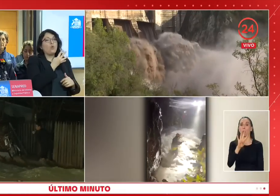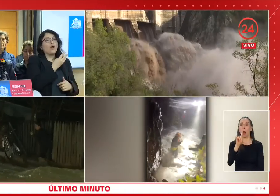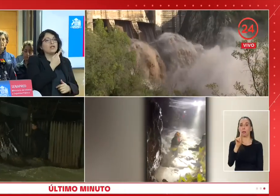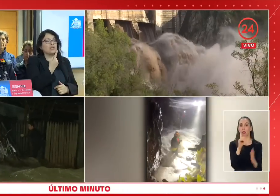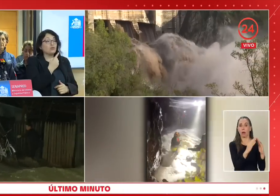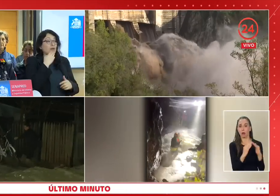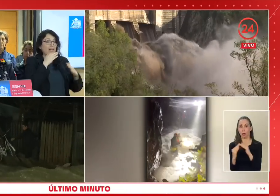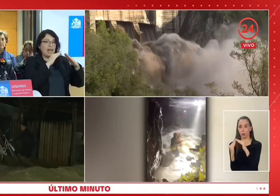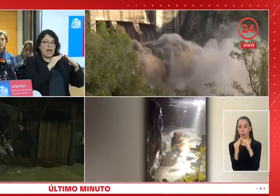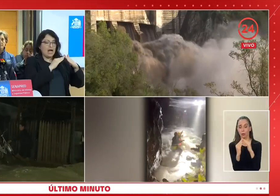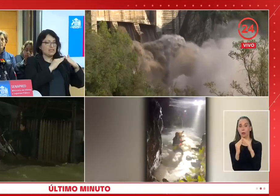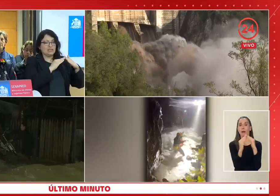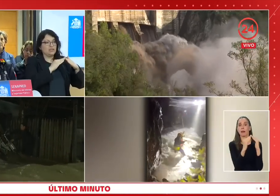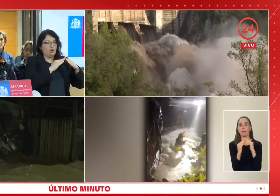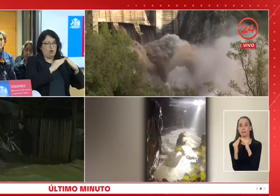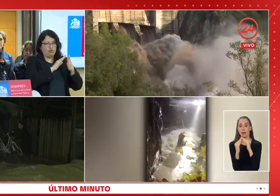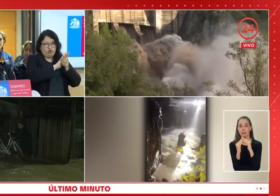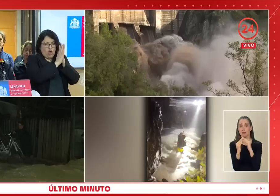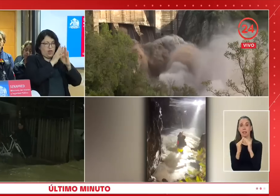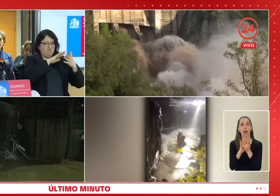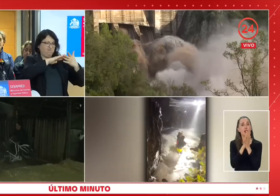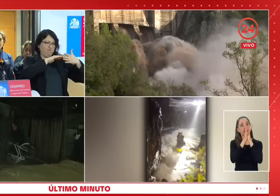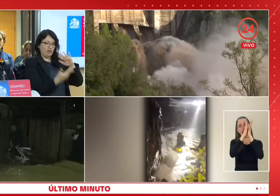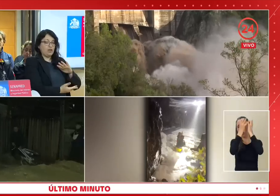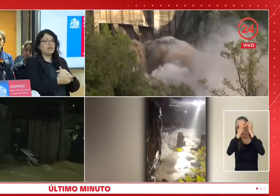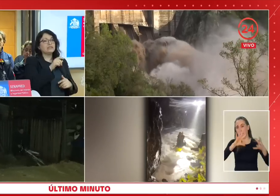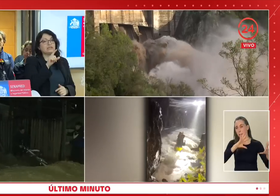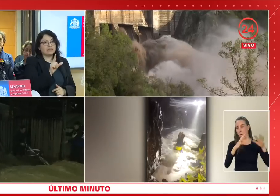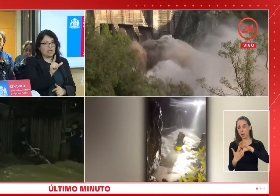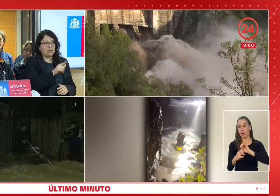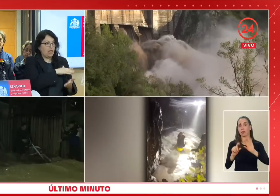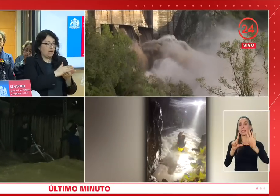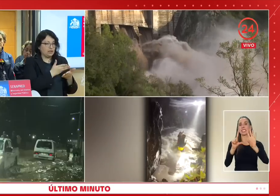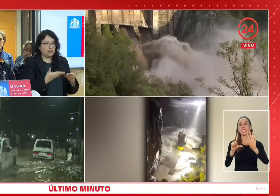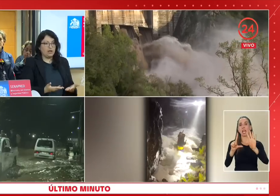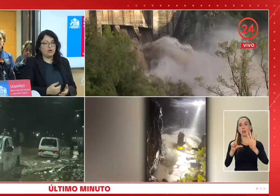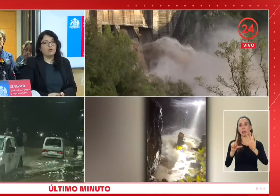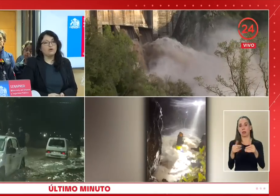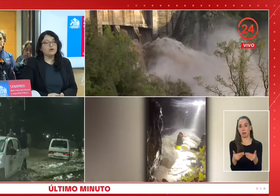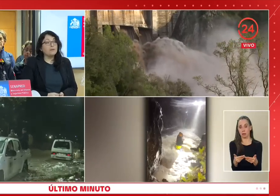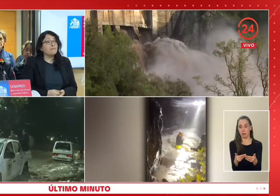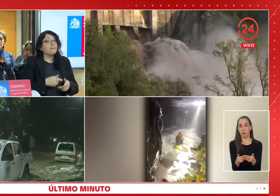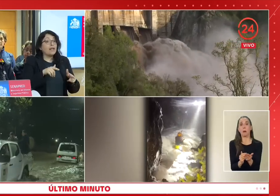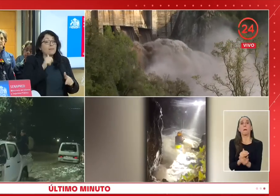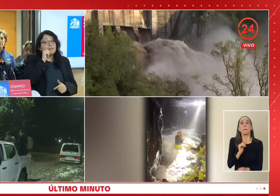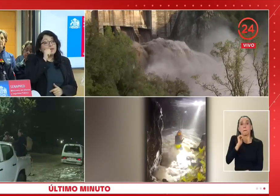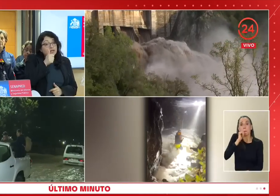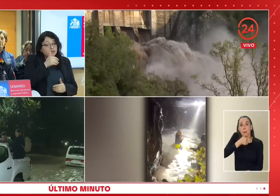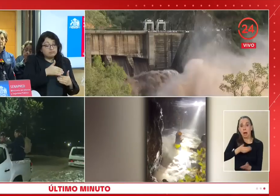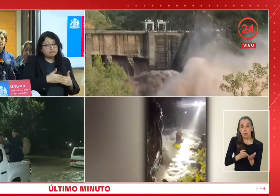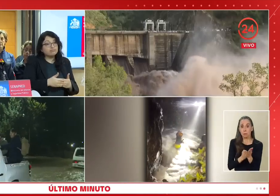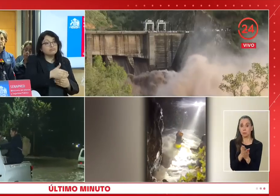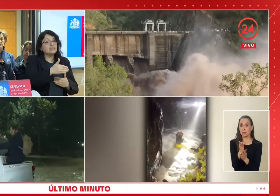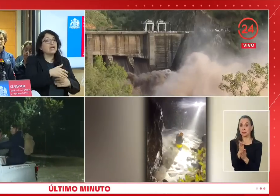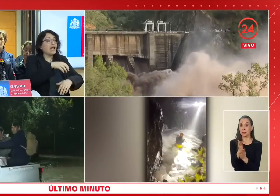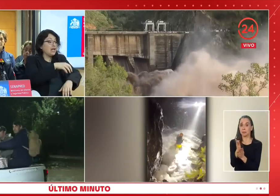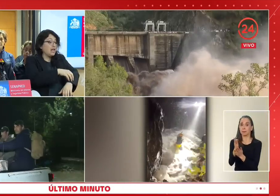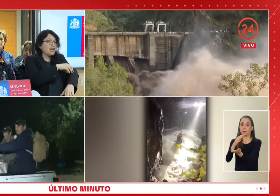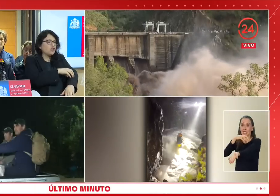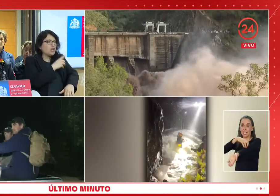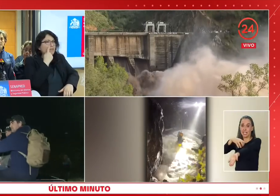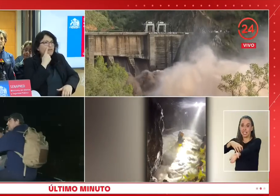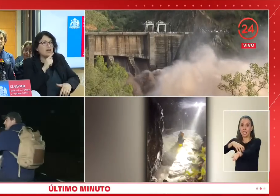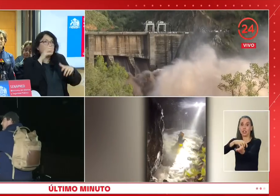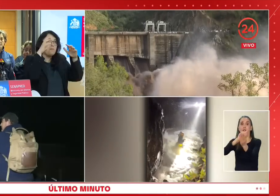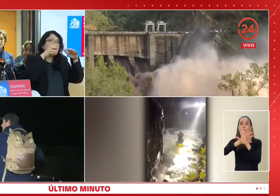uno y las viviendas que han sido totalmente destruidas siete al momento ya a partir de mañana en las regiones donde